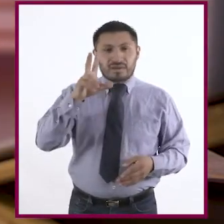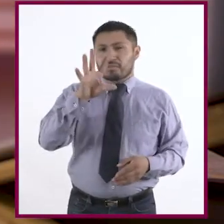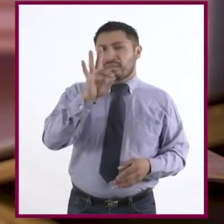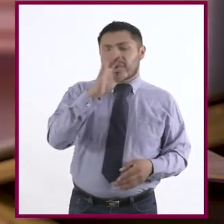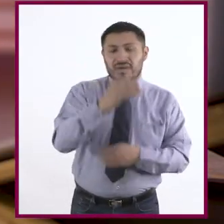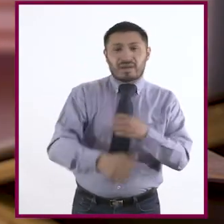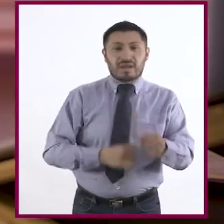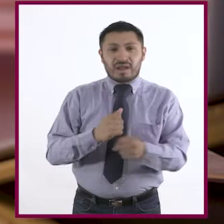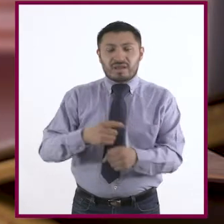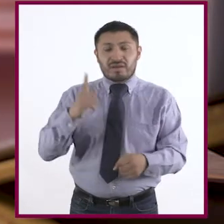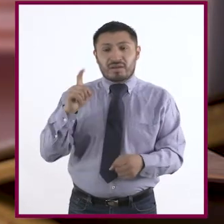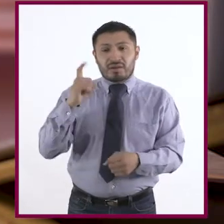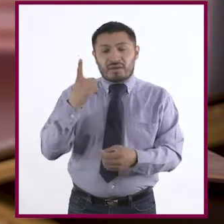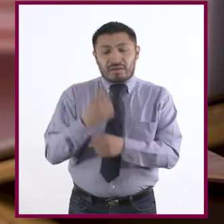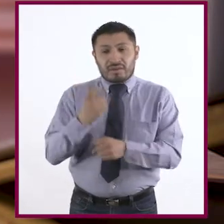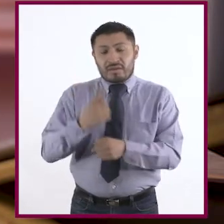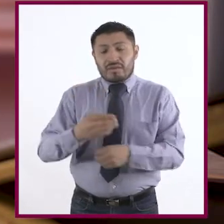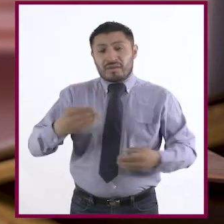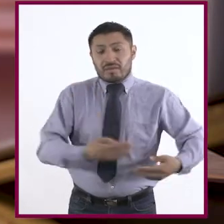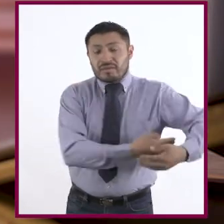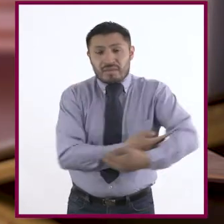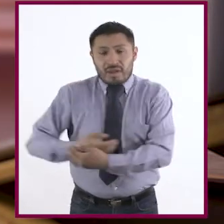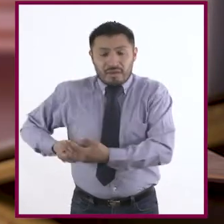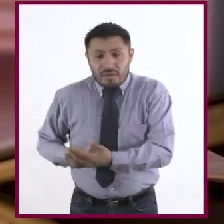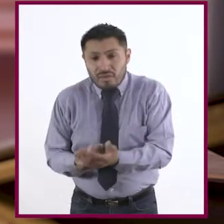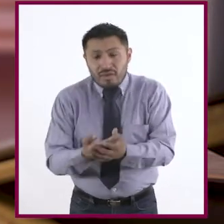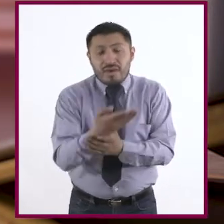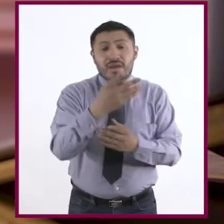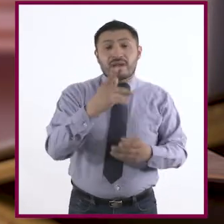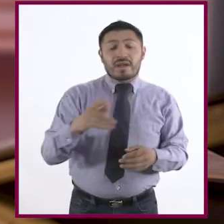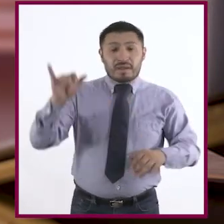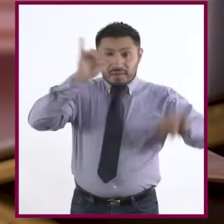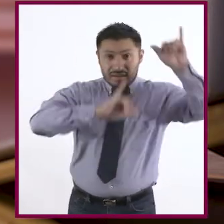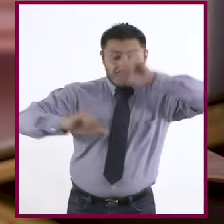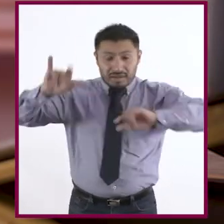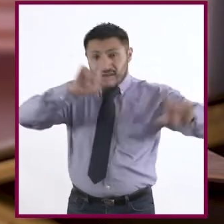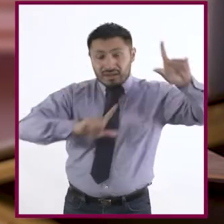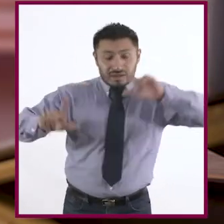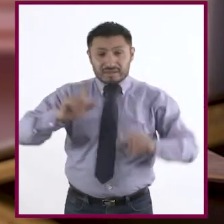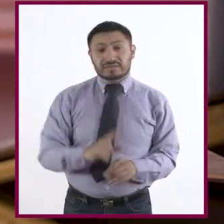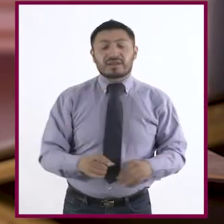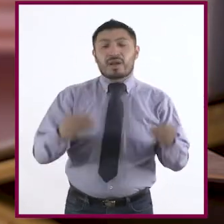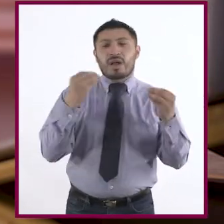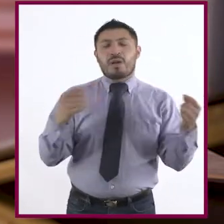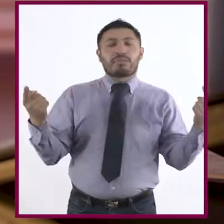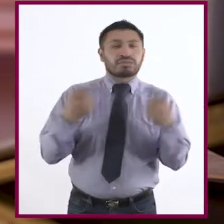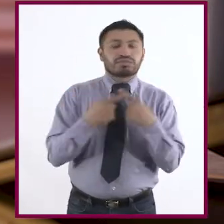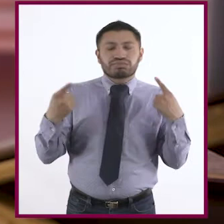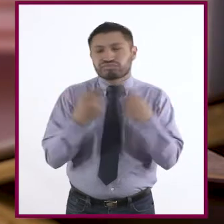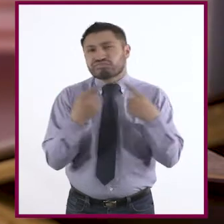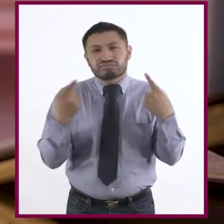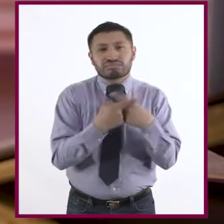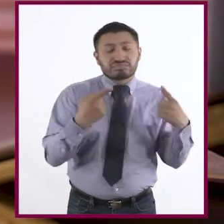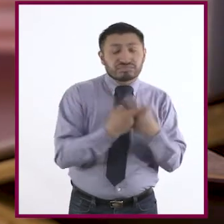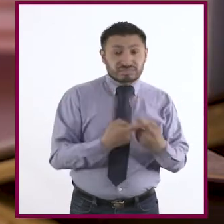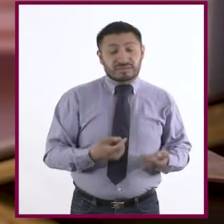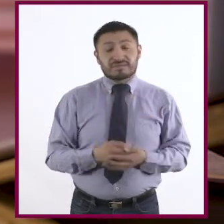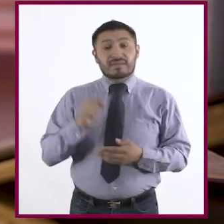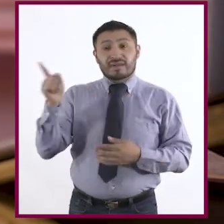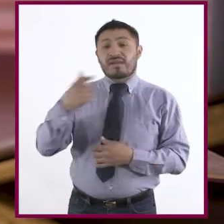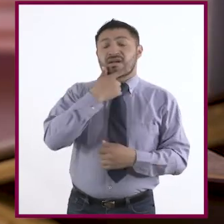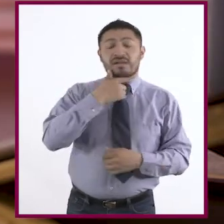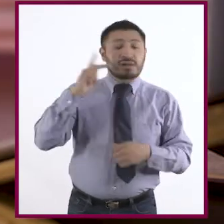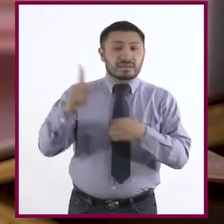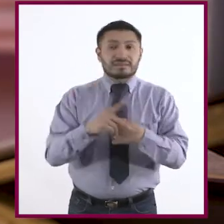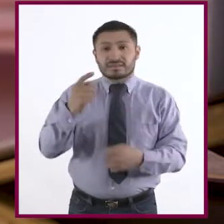primer bebé concebida en probeta. Fue un evento que generó mucha controversia, debates a favor y en contra. Actualmente en Inglaterra, donde se